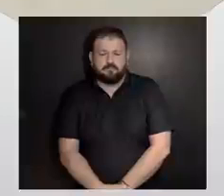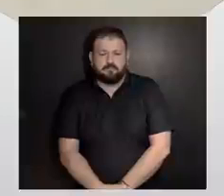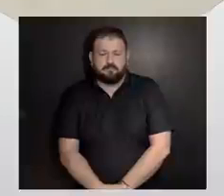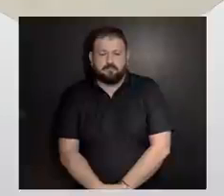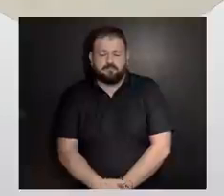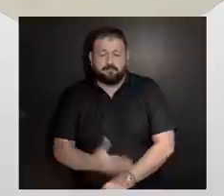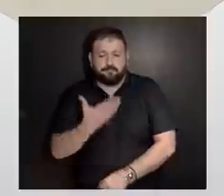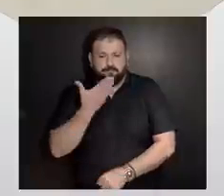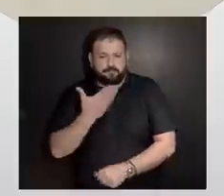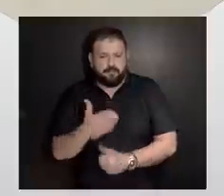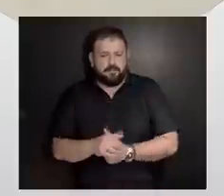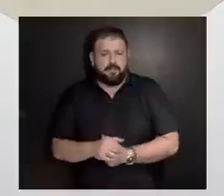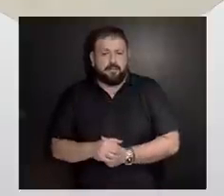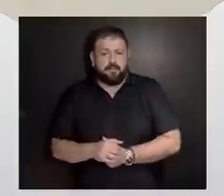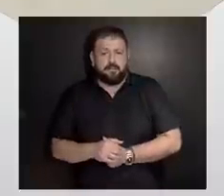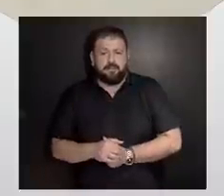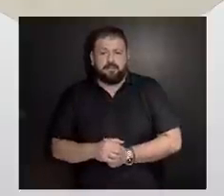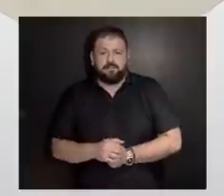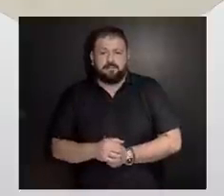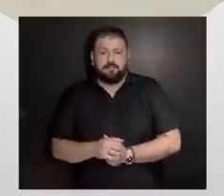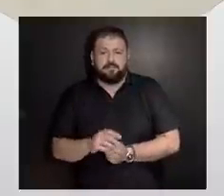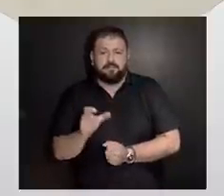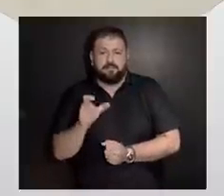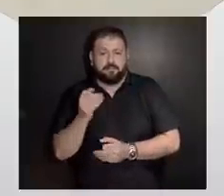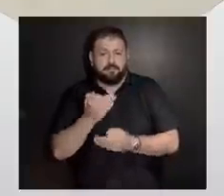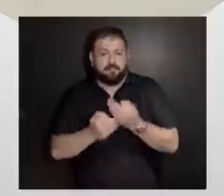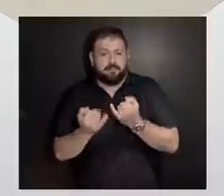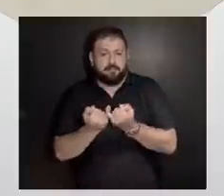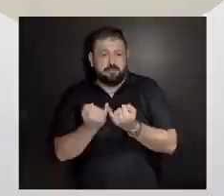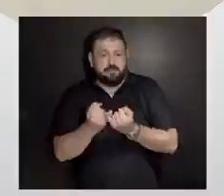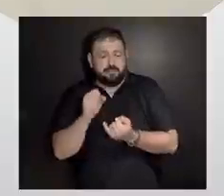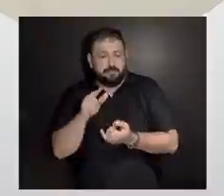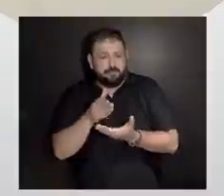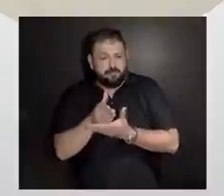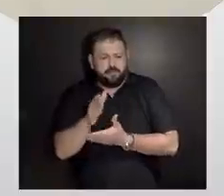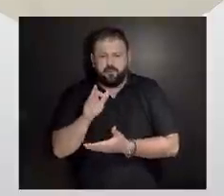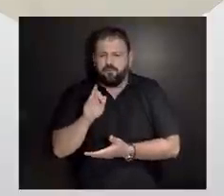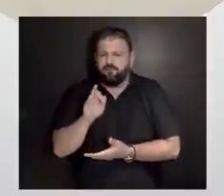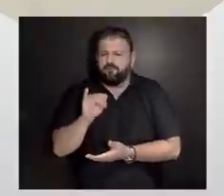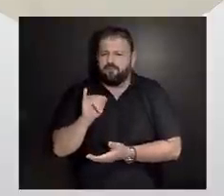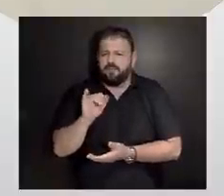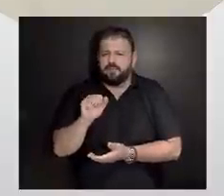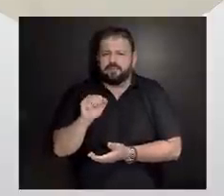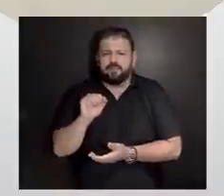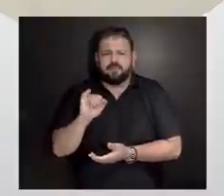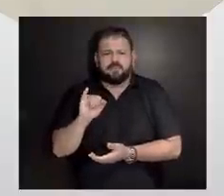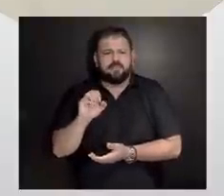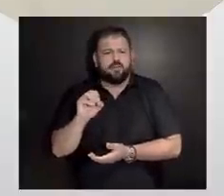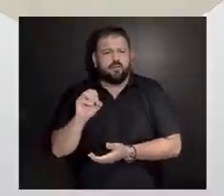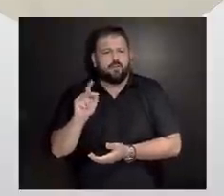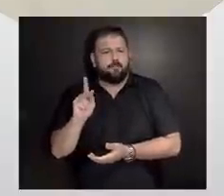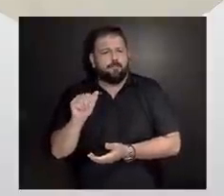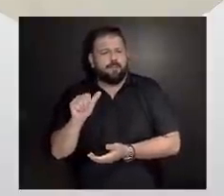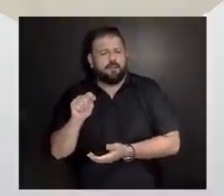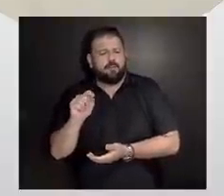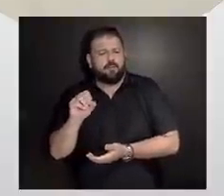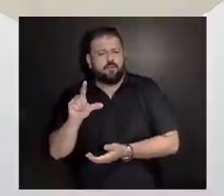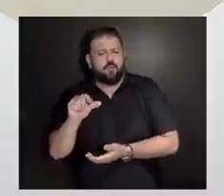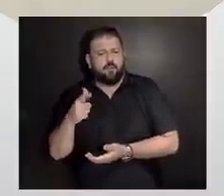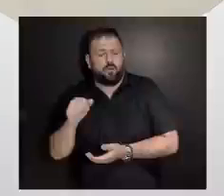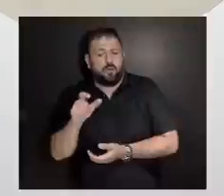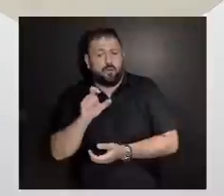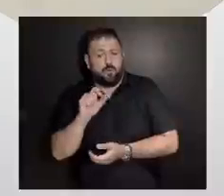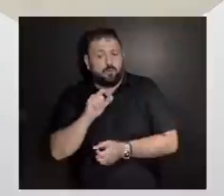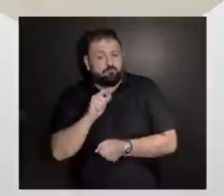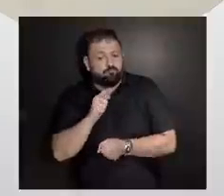Muy bien, adentrándonos en la fisiopatología, es decir, en qué es lo que ocurre cuando tenemos el diagnóstico de diabetes tipo